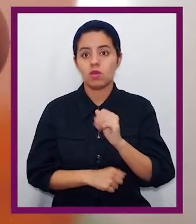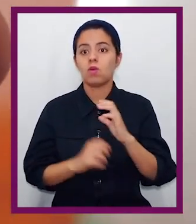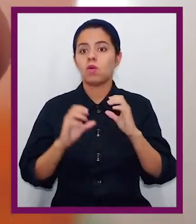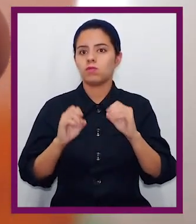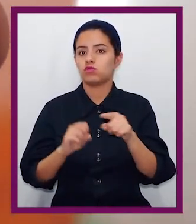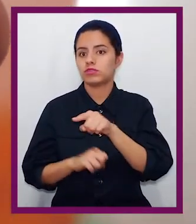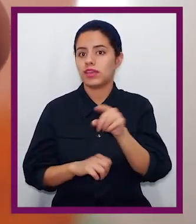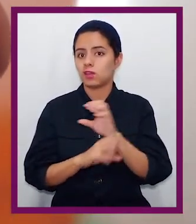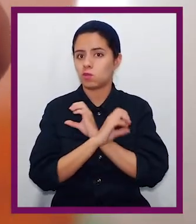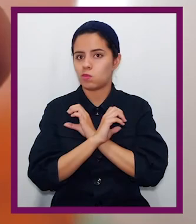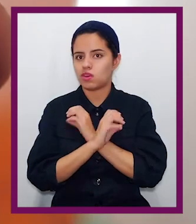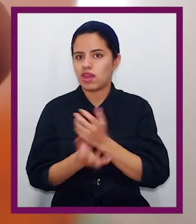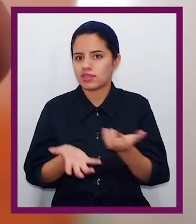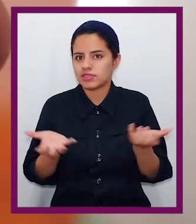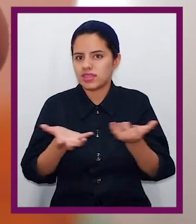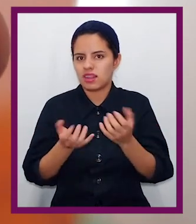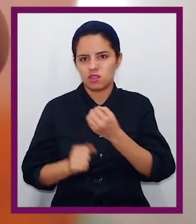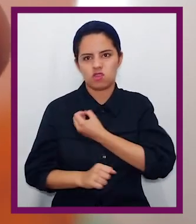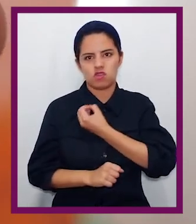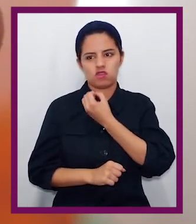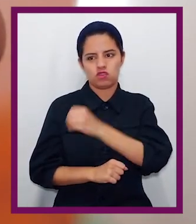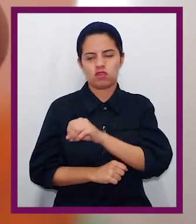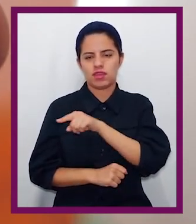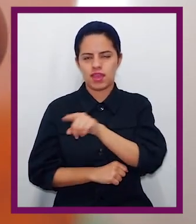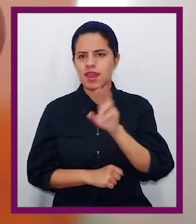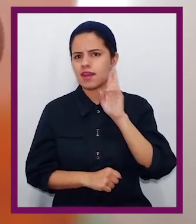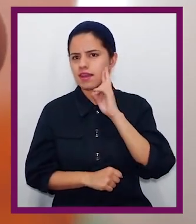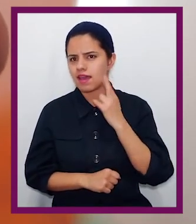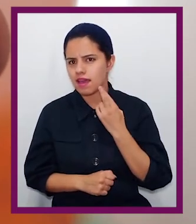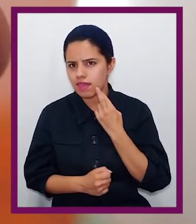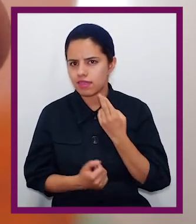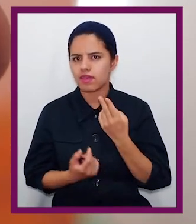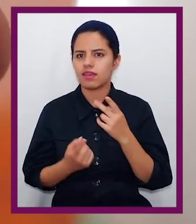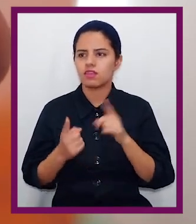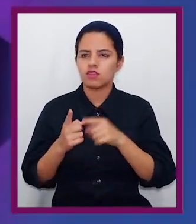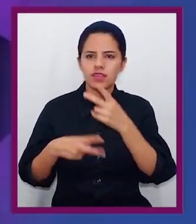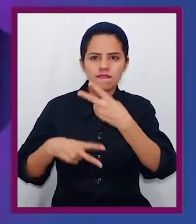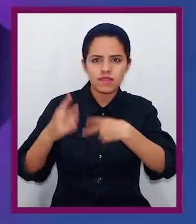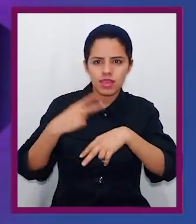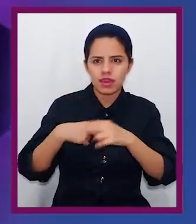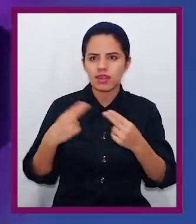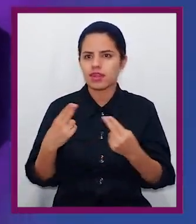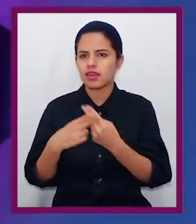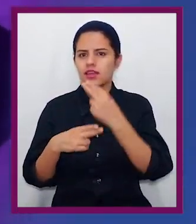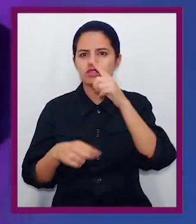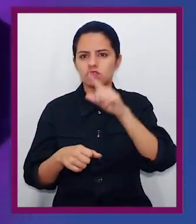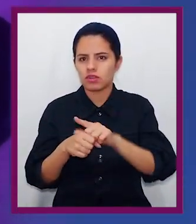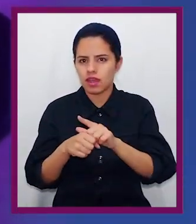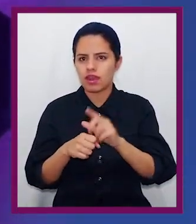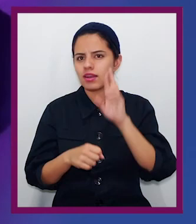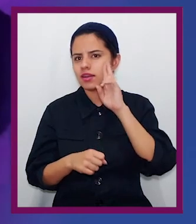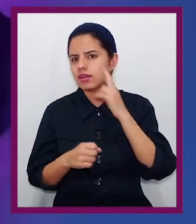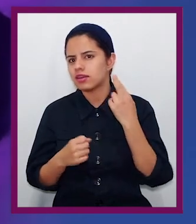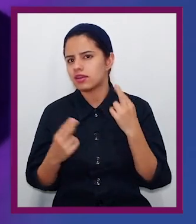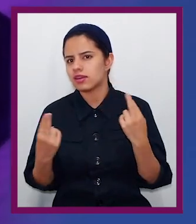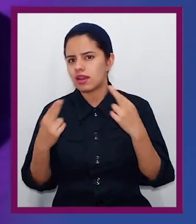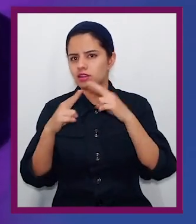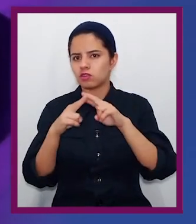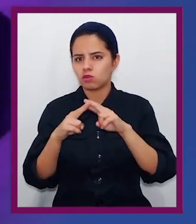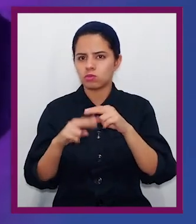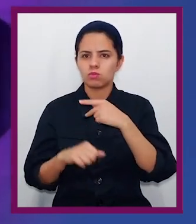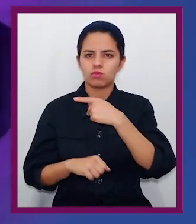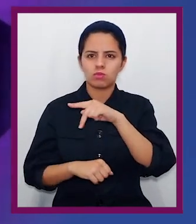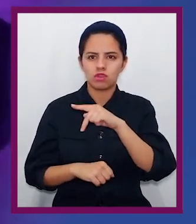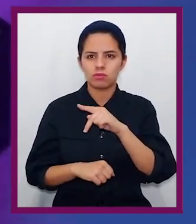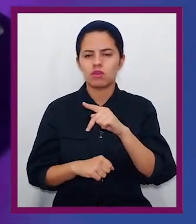que ataque a las personas por su raza, por su etnia, por su origen nacional, por su religión, por su género,